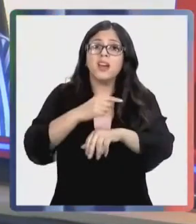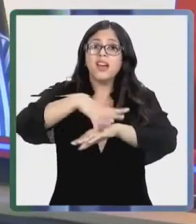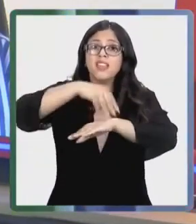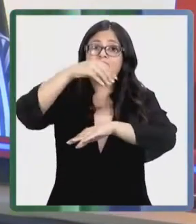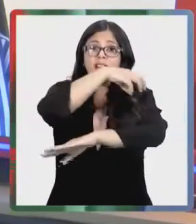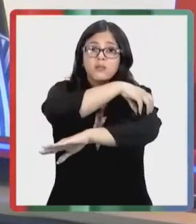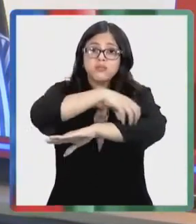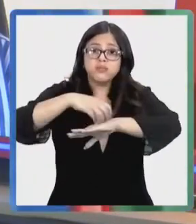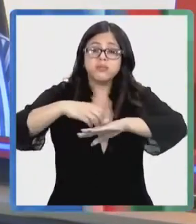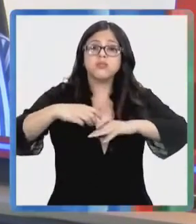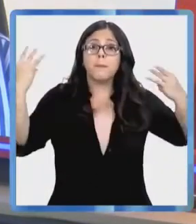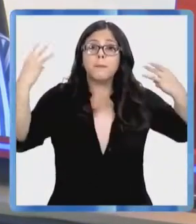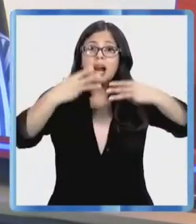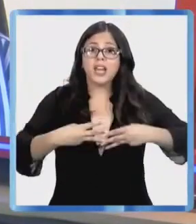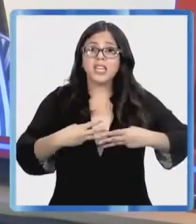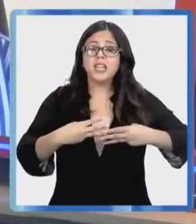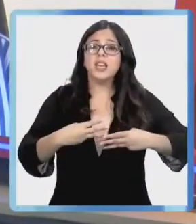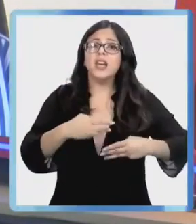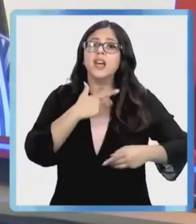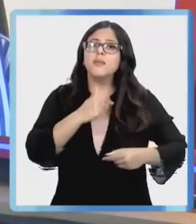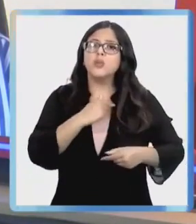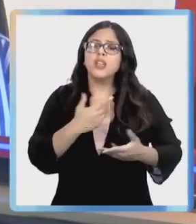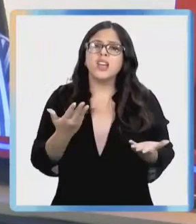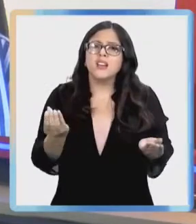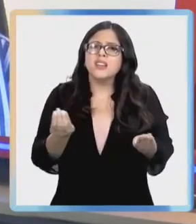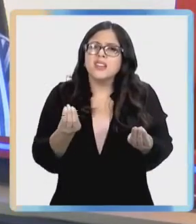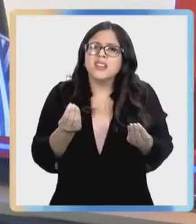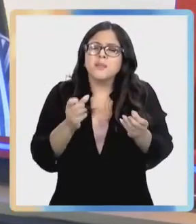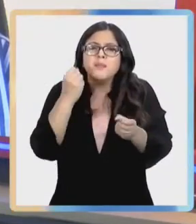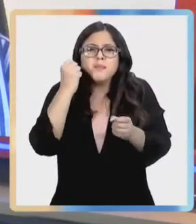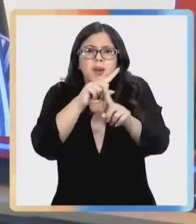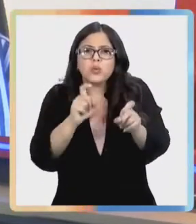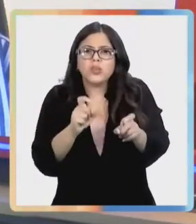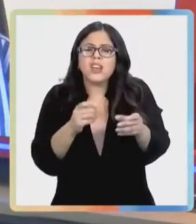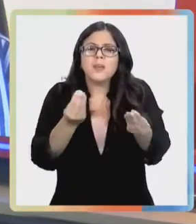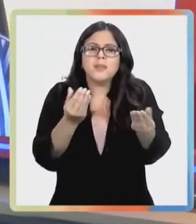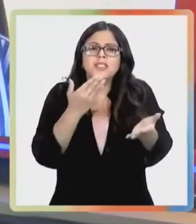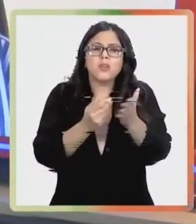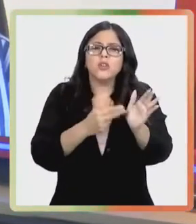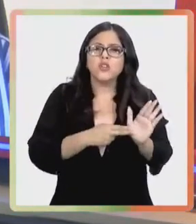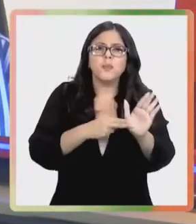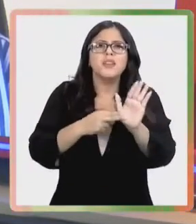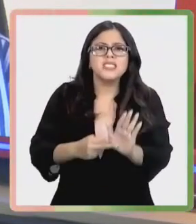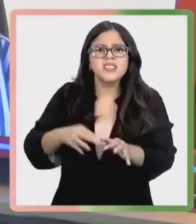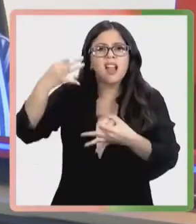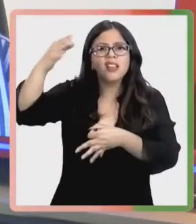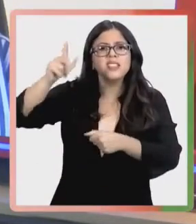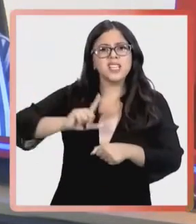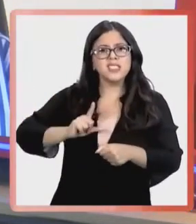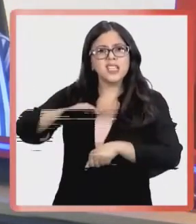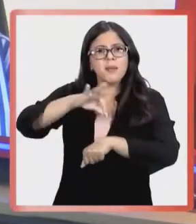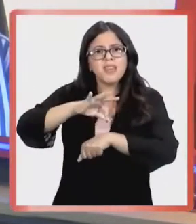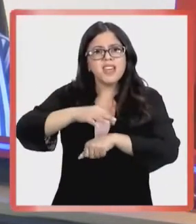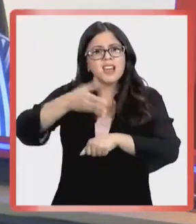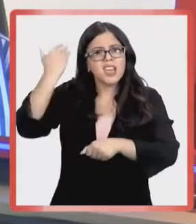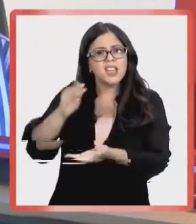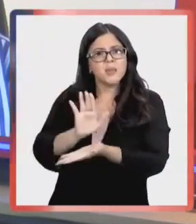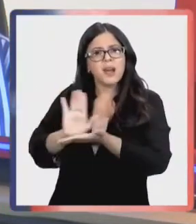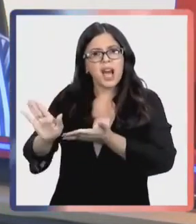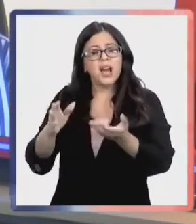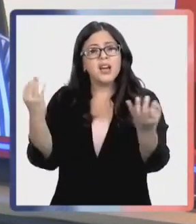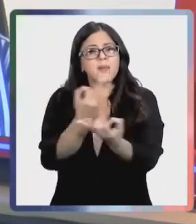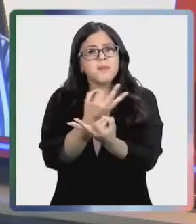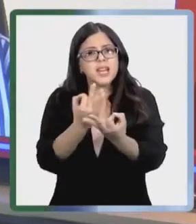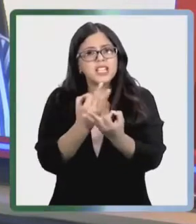Arica a Magallanes y estarán diciendo, y me gustaría que ahondara en eso, ¿y qué va a pasar cuando yo presente la licencia médica que antes me rechazaban? A ver si nos puede contar un poquito